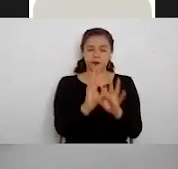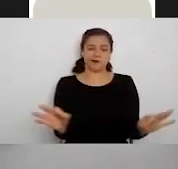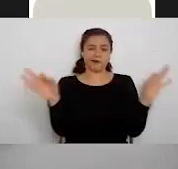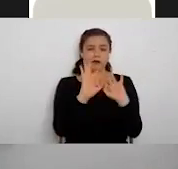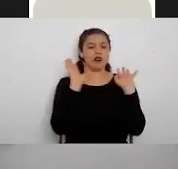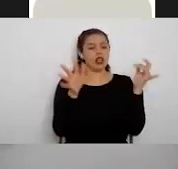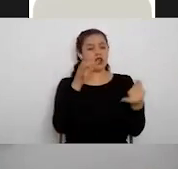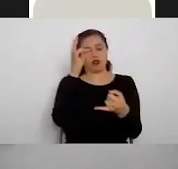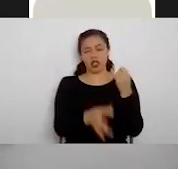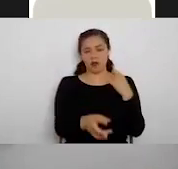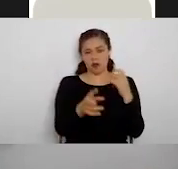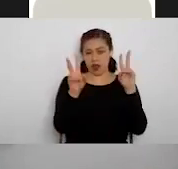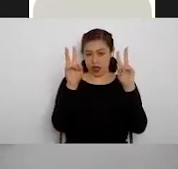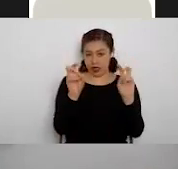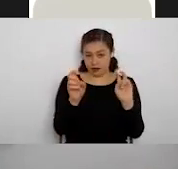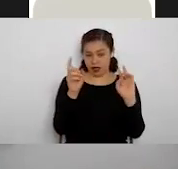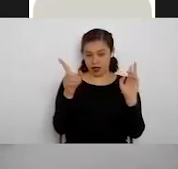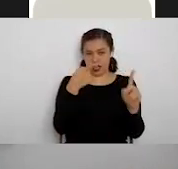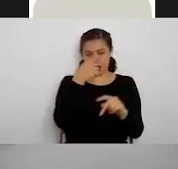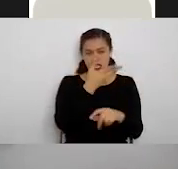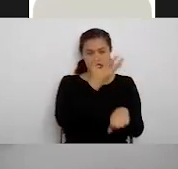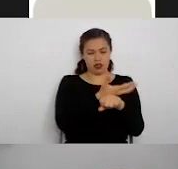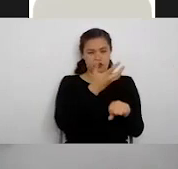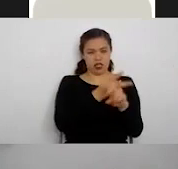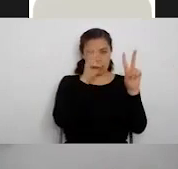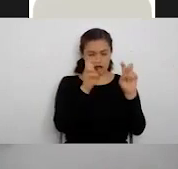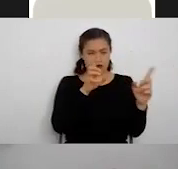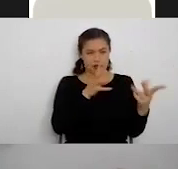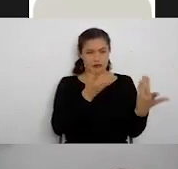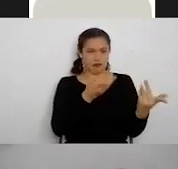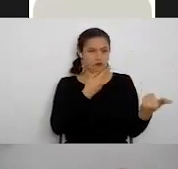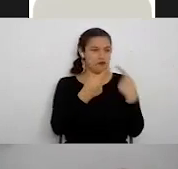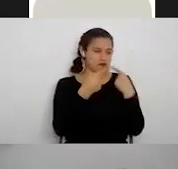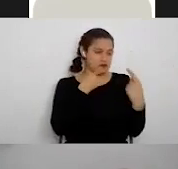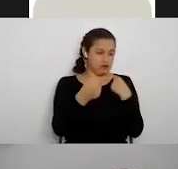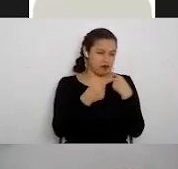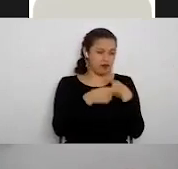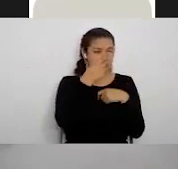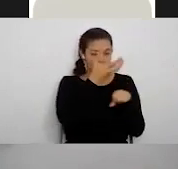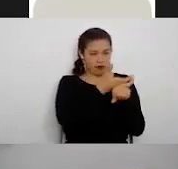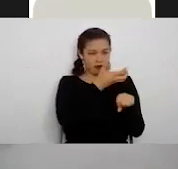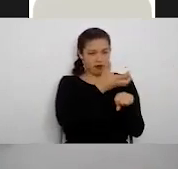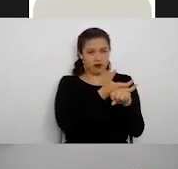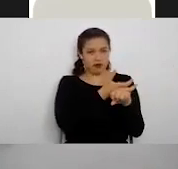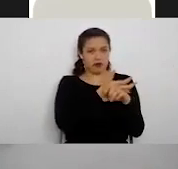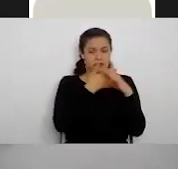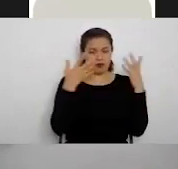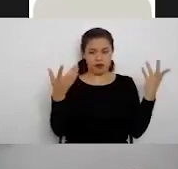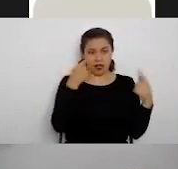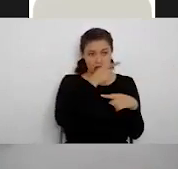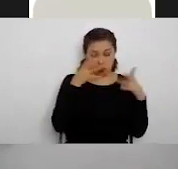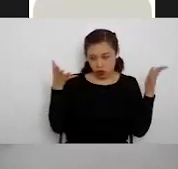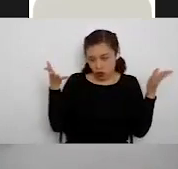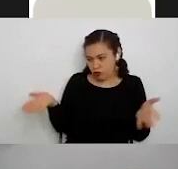tiene México con ellos, con Estados Unidos, es que Estados Unidos fomente que una parte de